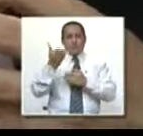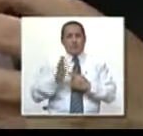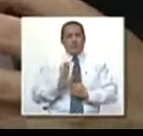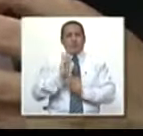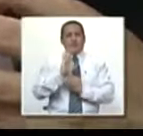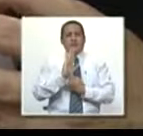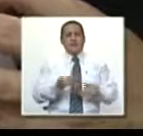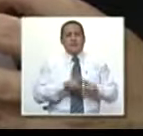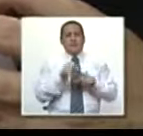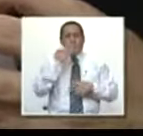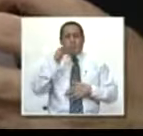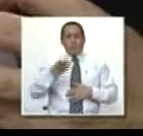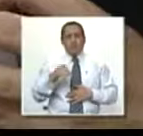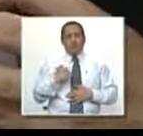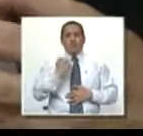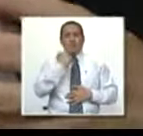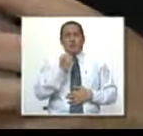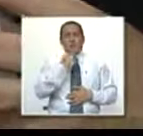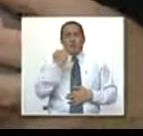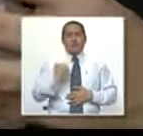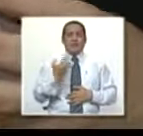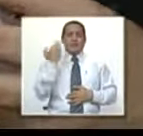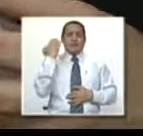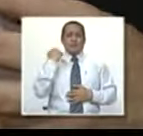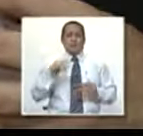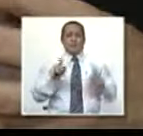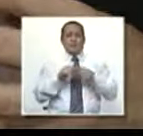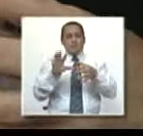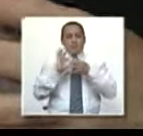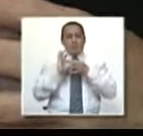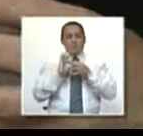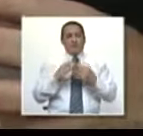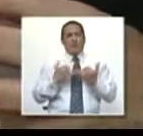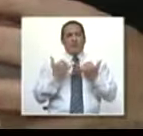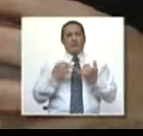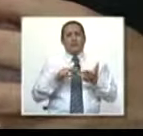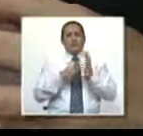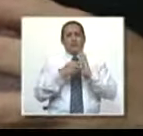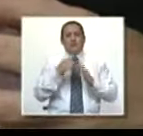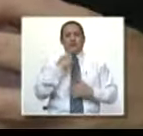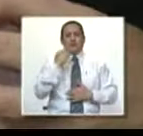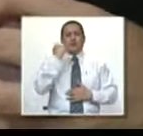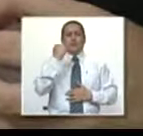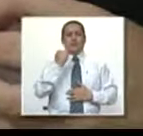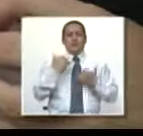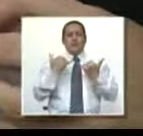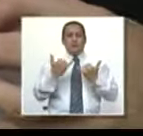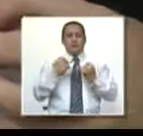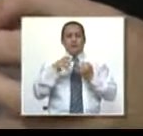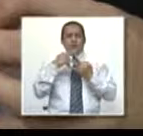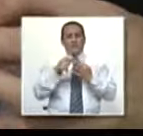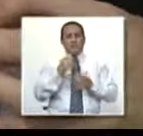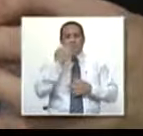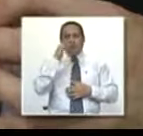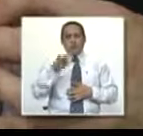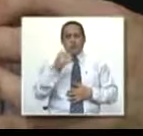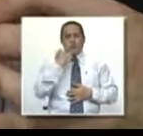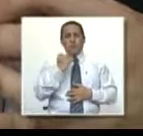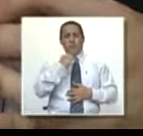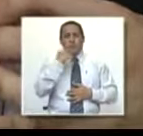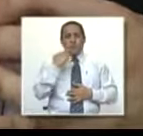publicación los niños y niñas de ayer y hoy que es un tema vinculado a los derechos de los niños y niñas así